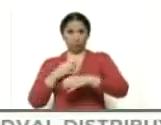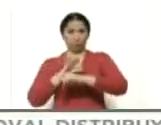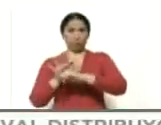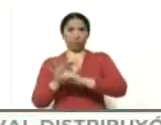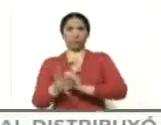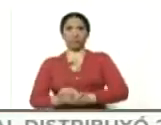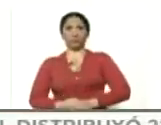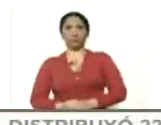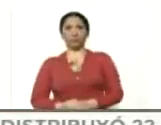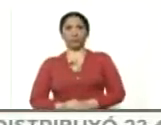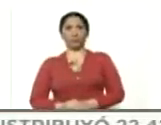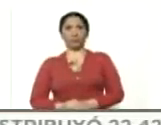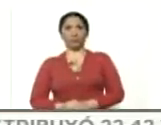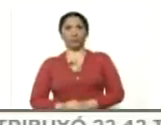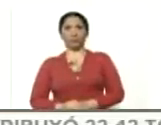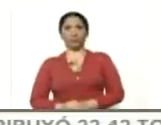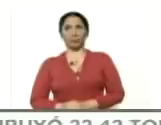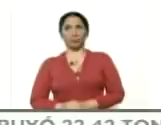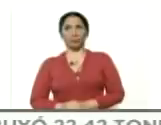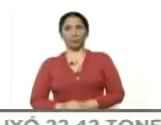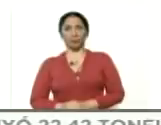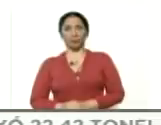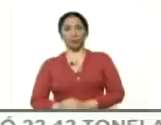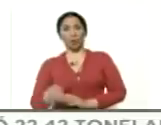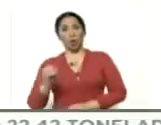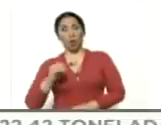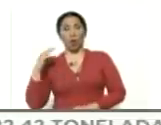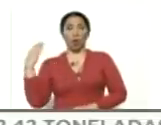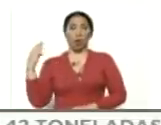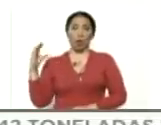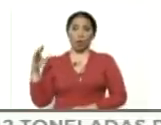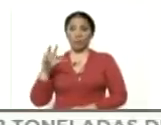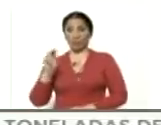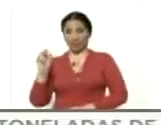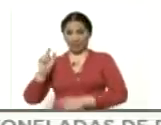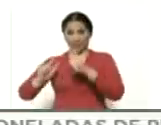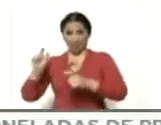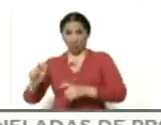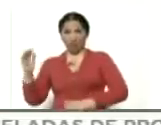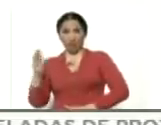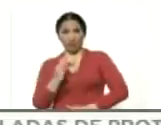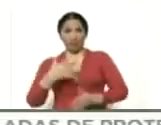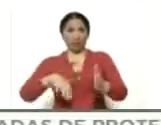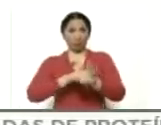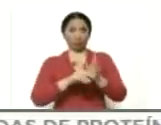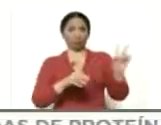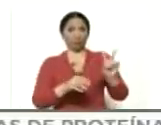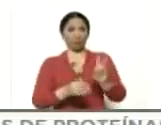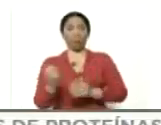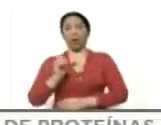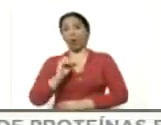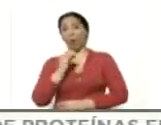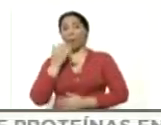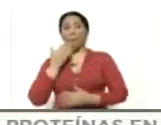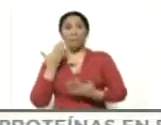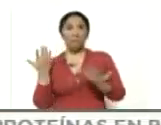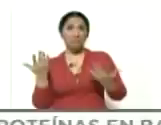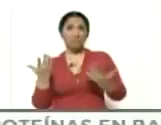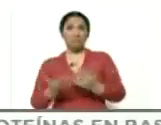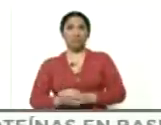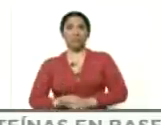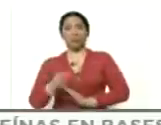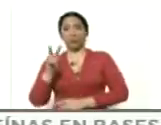infectadas porque estuvieron en Colombia, 30 de ellos, y regresaron a Venezuela, o porque